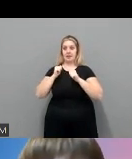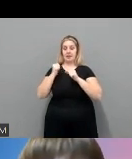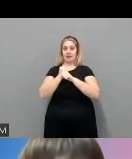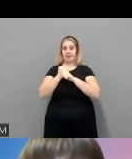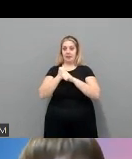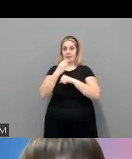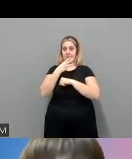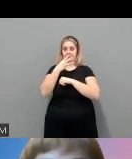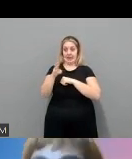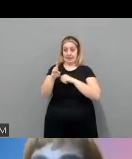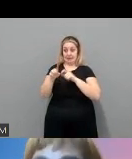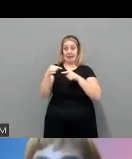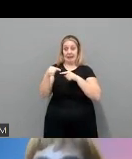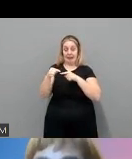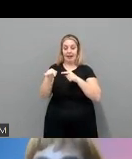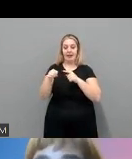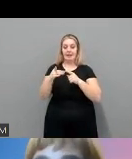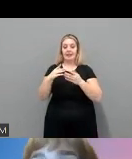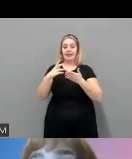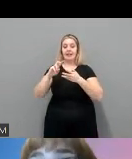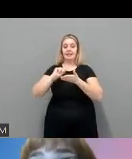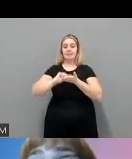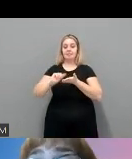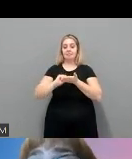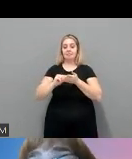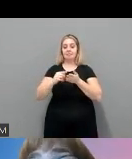fue escribir